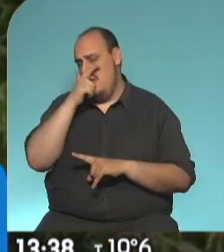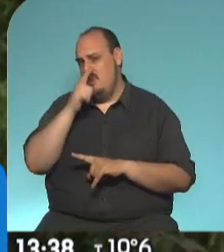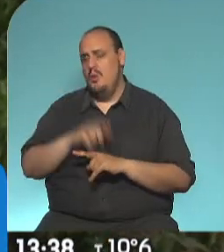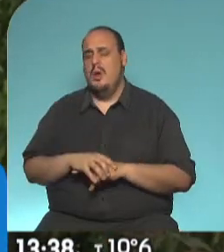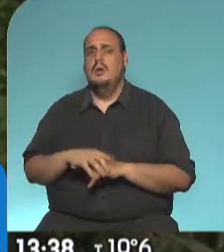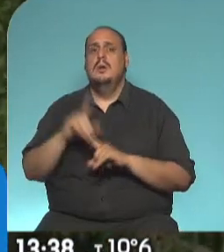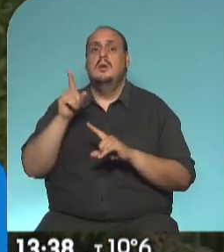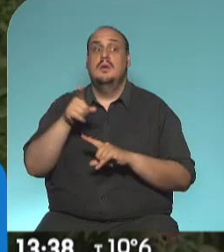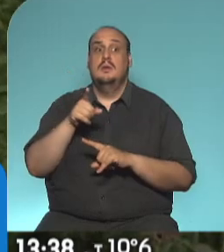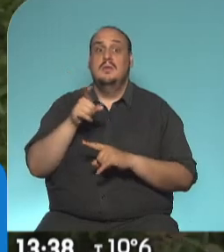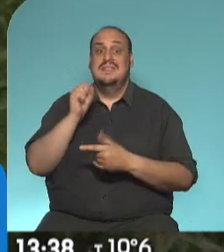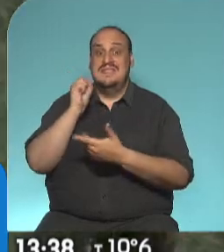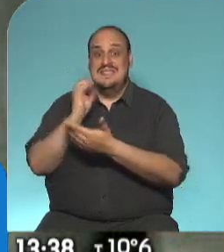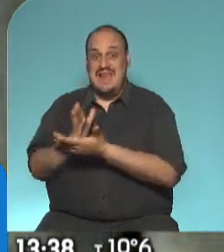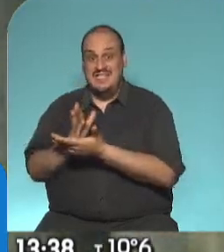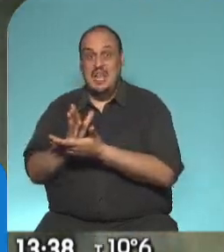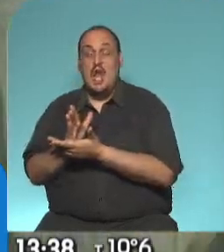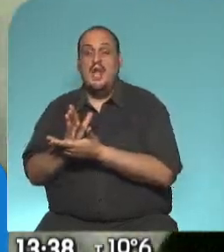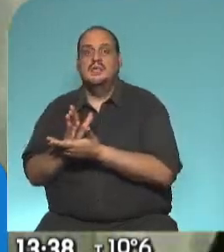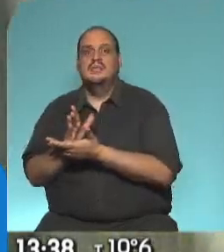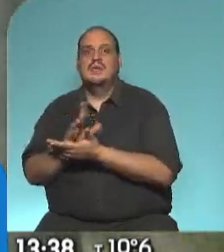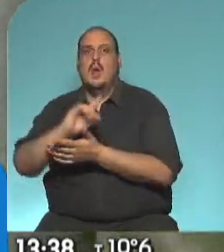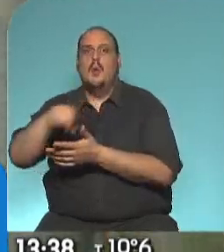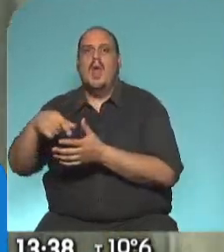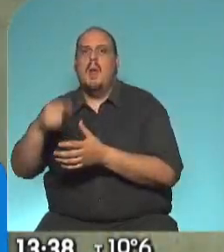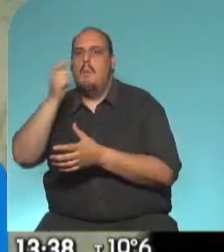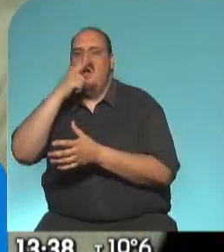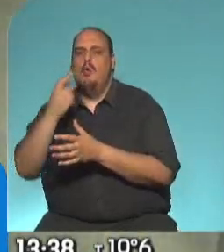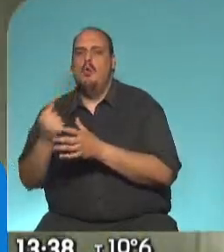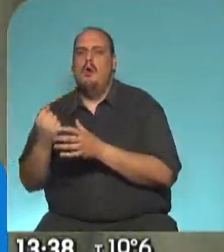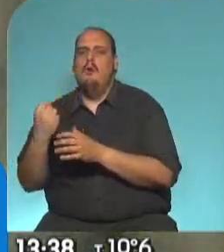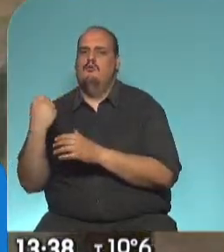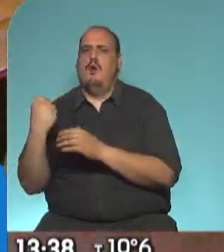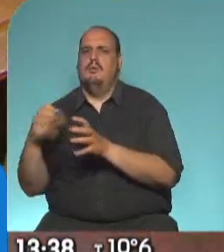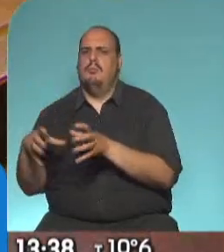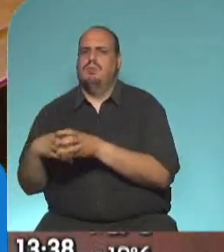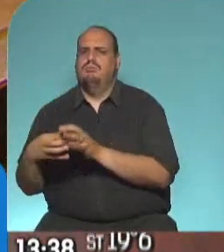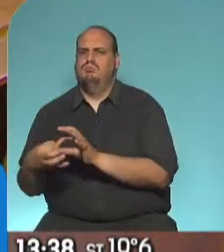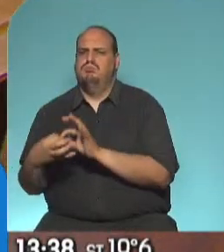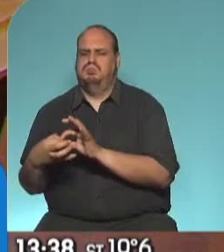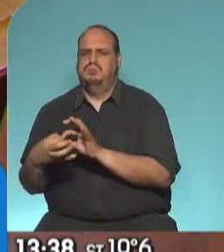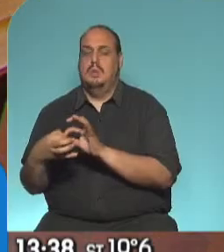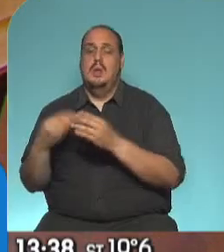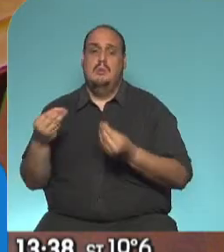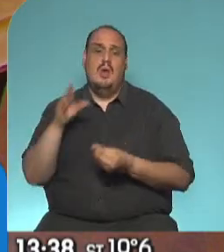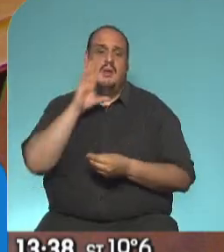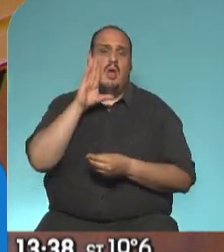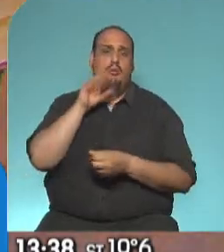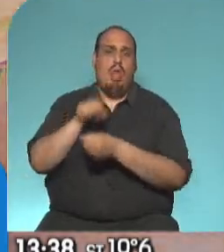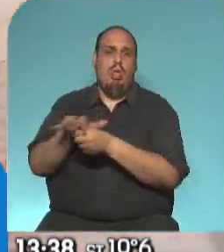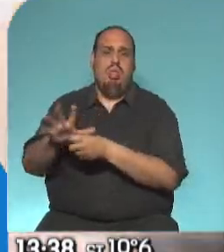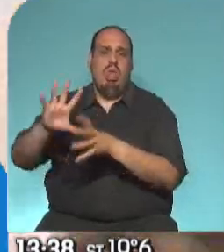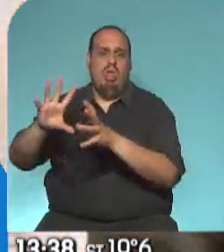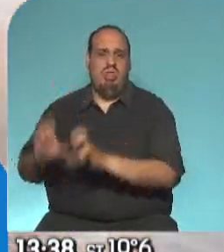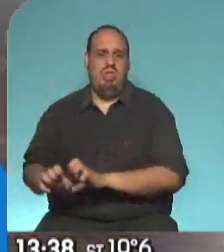es lo que fortaleció el núcleo chico de apoyo al gobierno, porque está claro para ese núcleo chico que Estados Unidos está perjudicando el nivel de